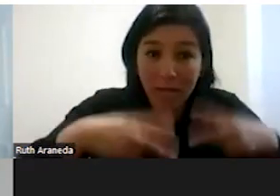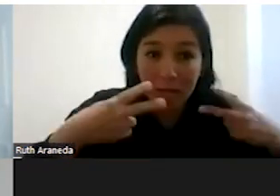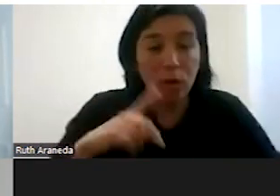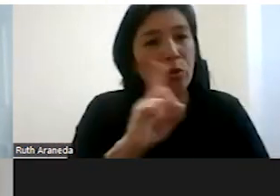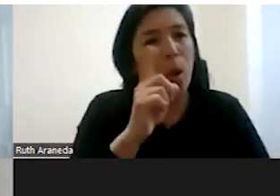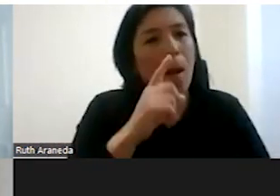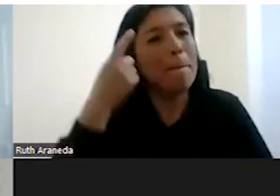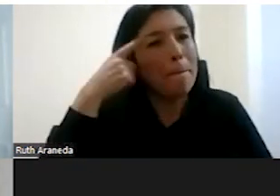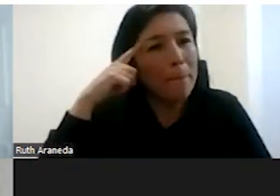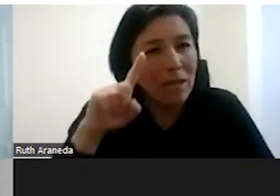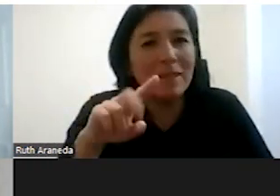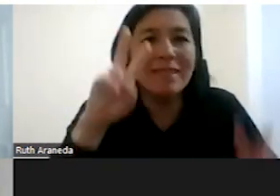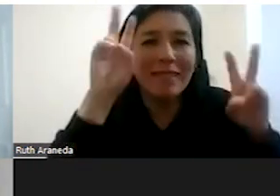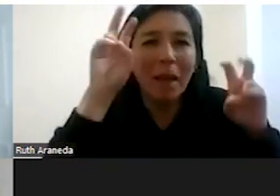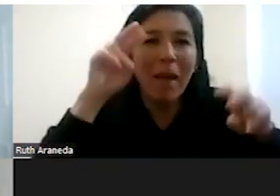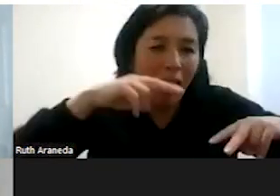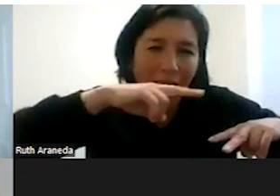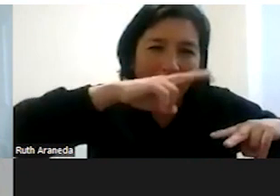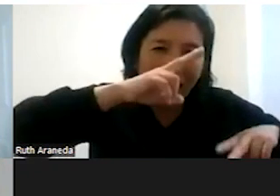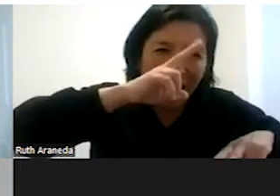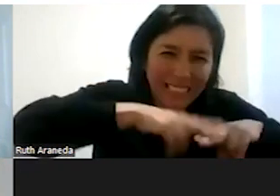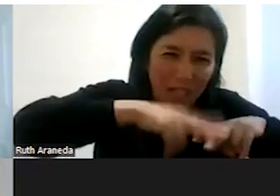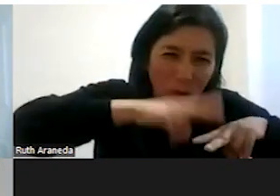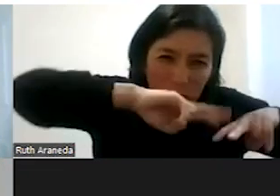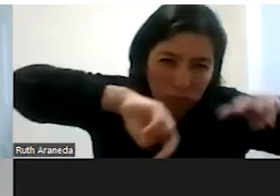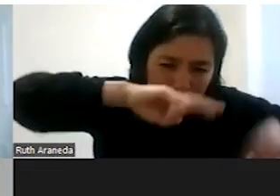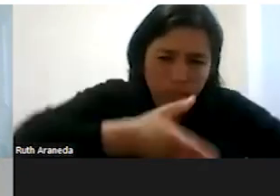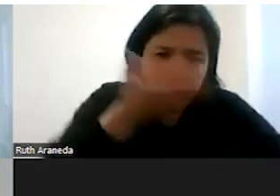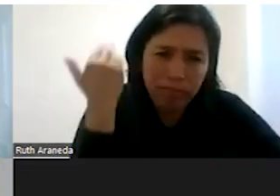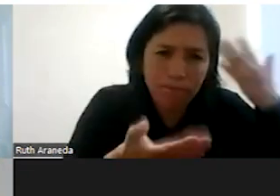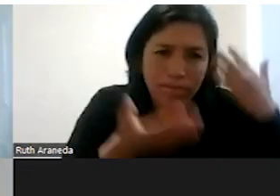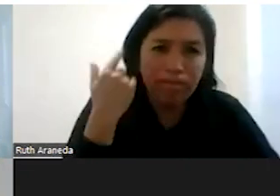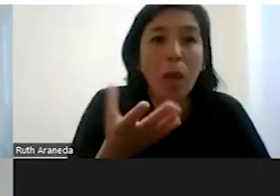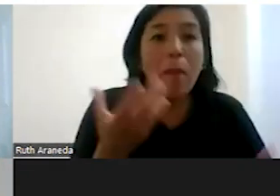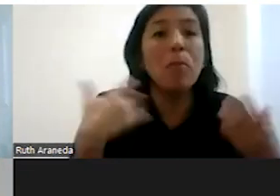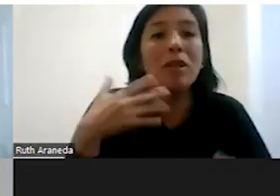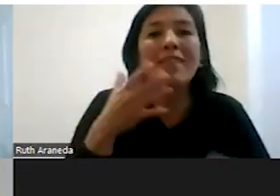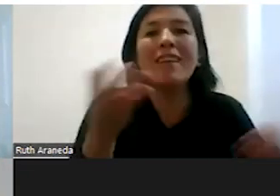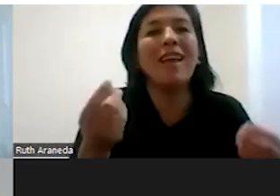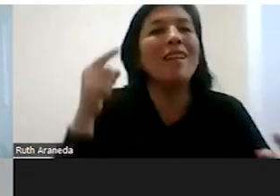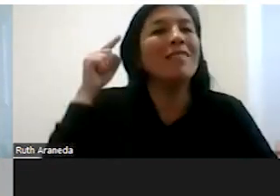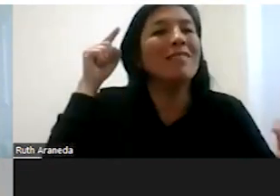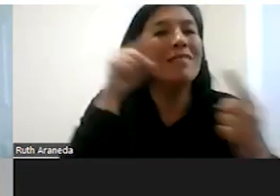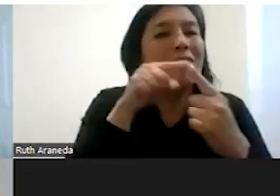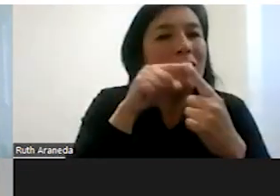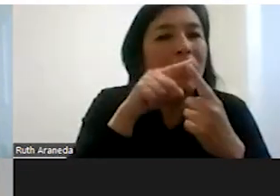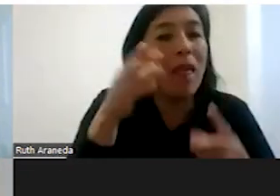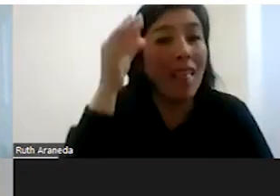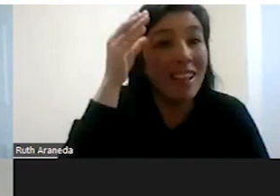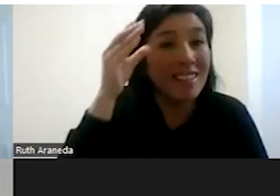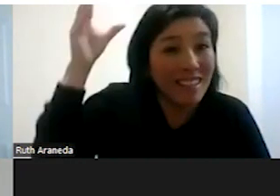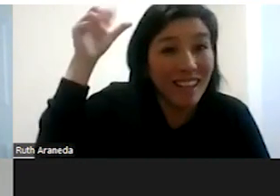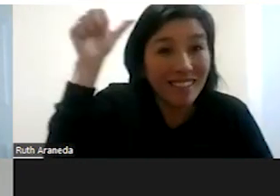la arqueología y esta misión de bajar, ¿no?, también el conocimiento científico